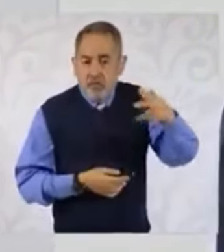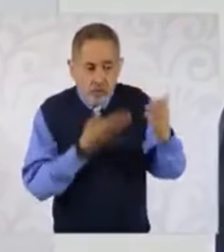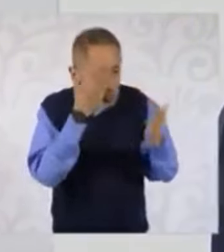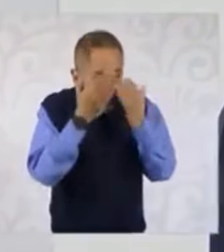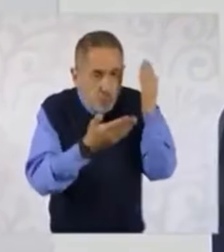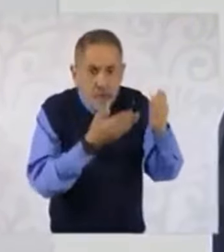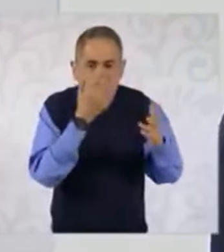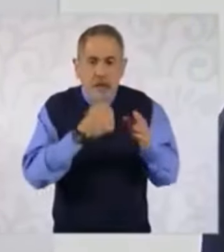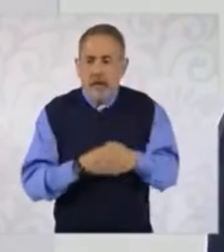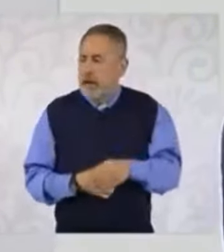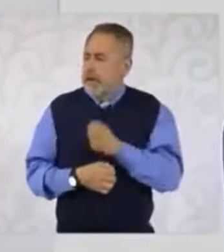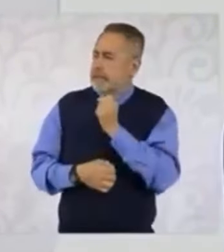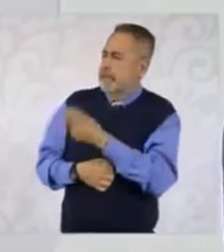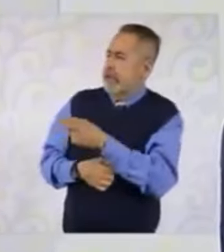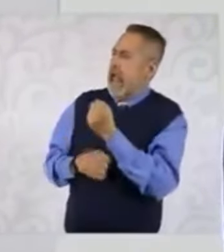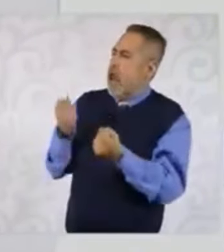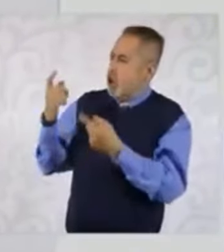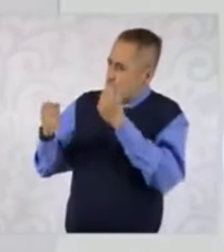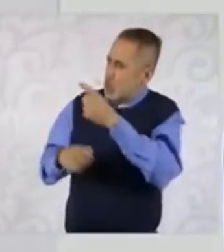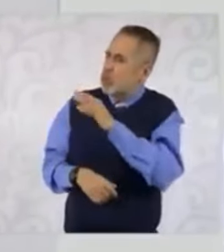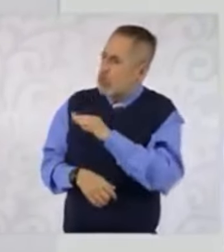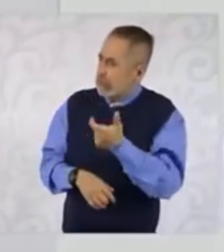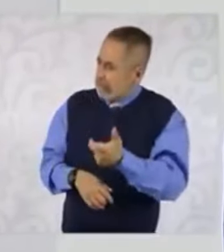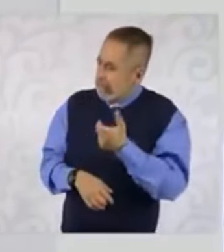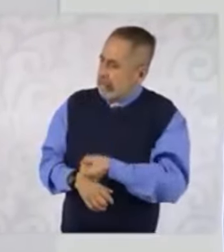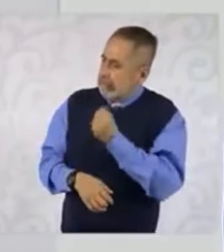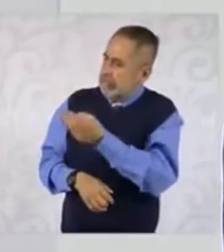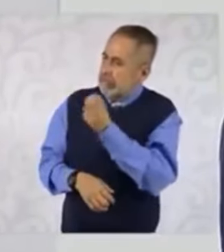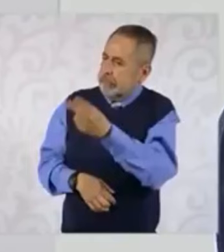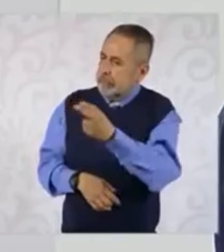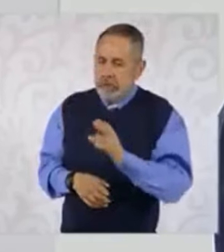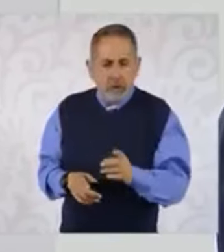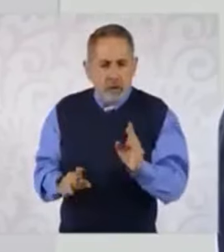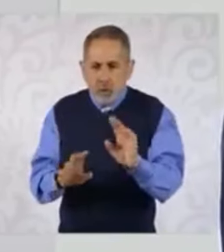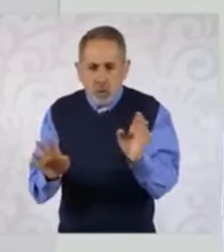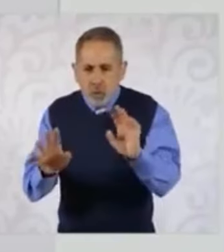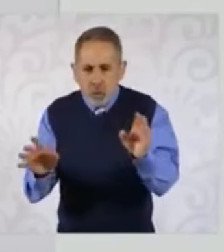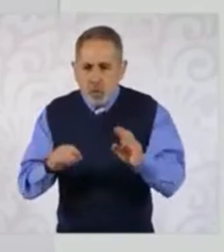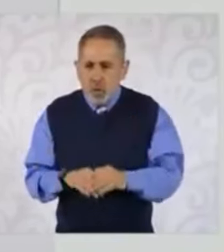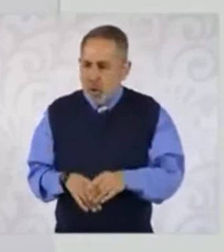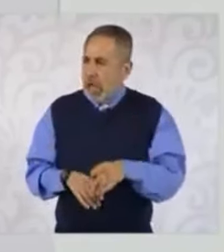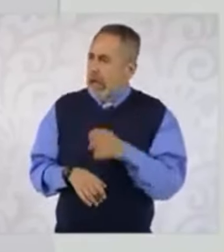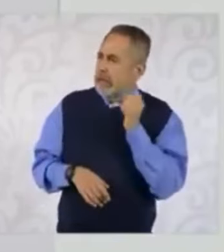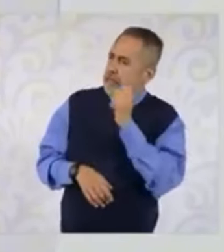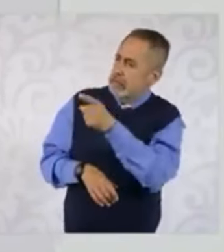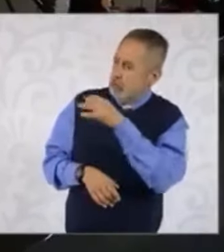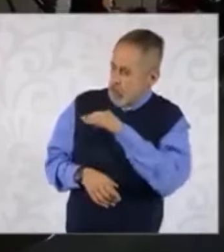No es un privilegio para quienes lo puedan pagar, ni una mercancía.